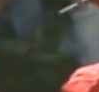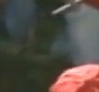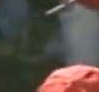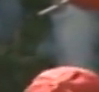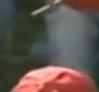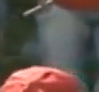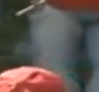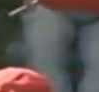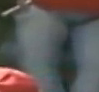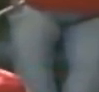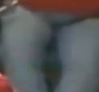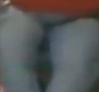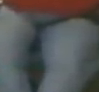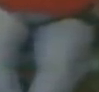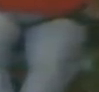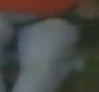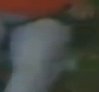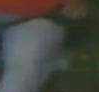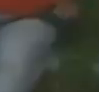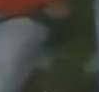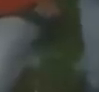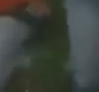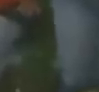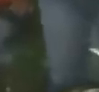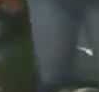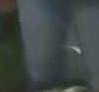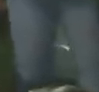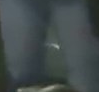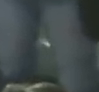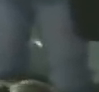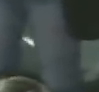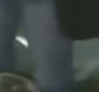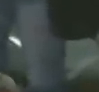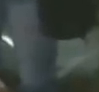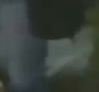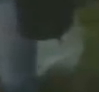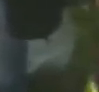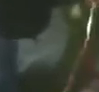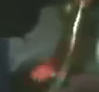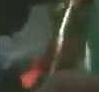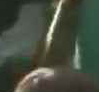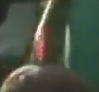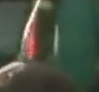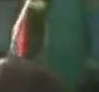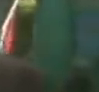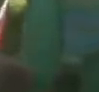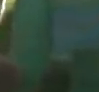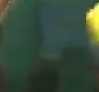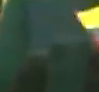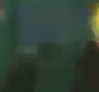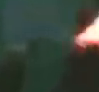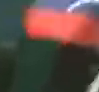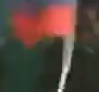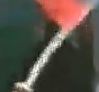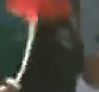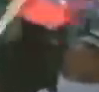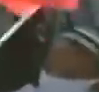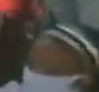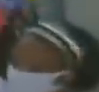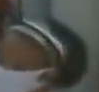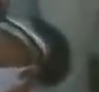¿Qué se hizo, pueblo? ¡Leales siempre! ¡Traidores